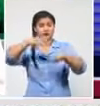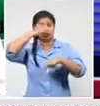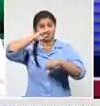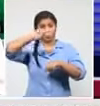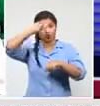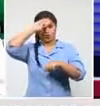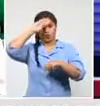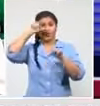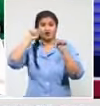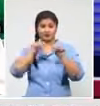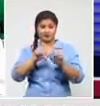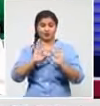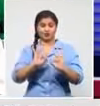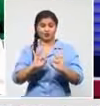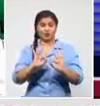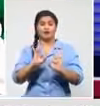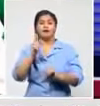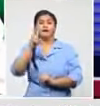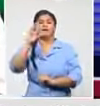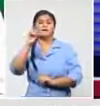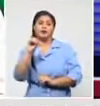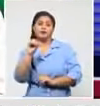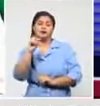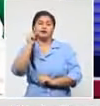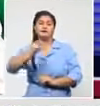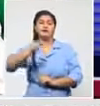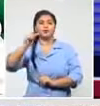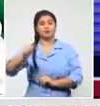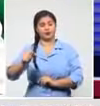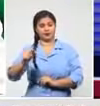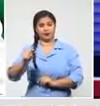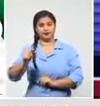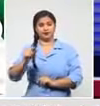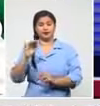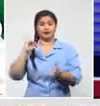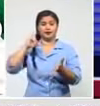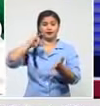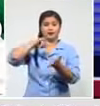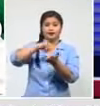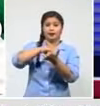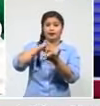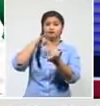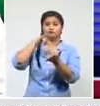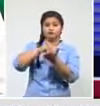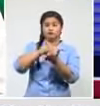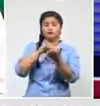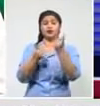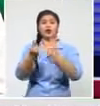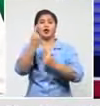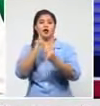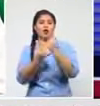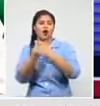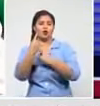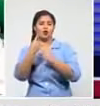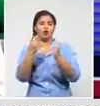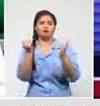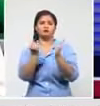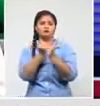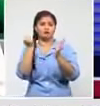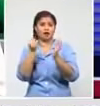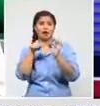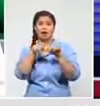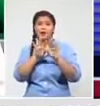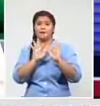y 20 son personas que han llegado, en algunas ocasiones se diagnostican por el mismo